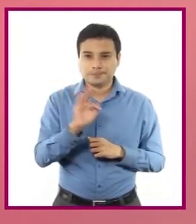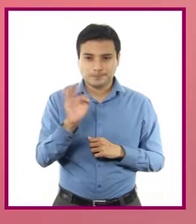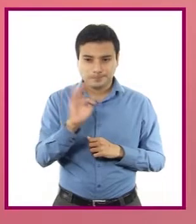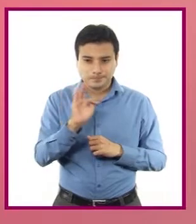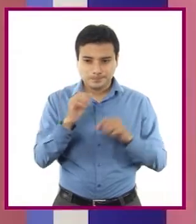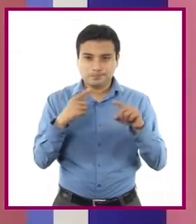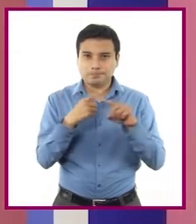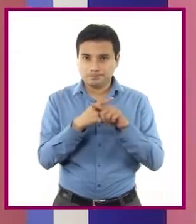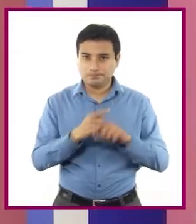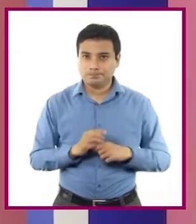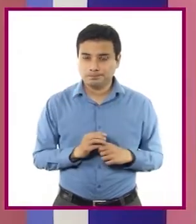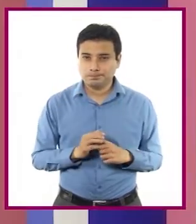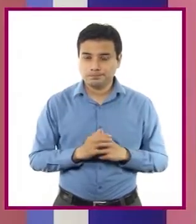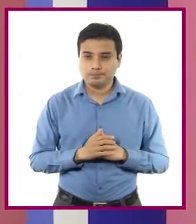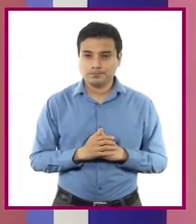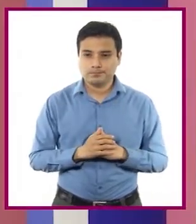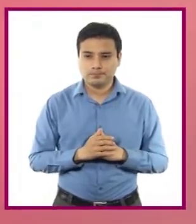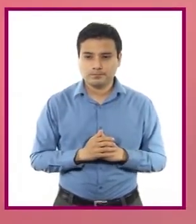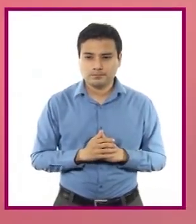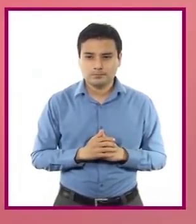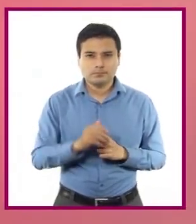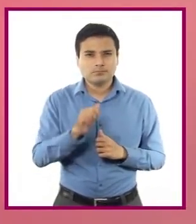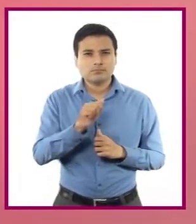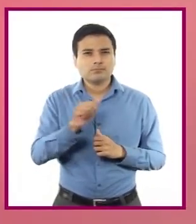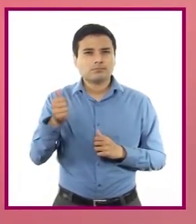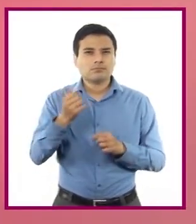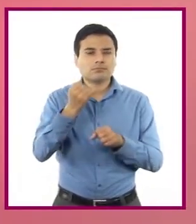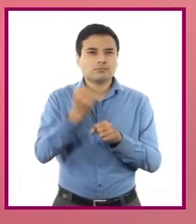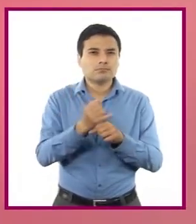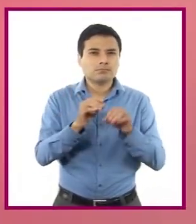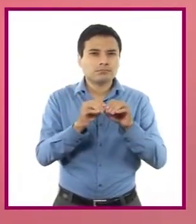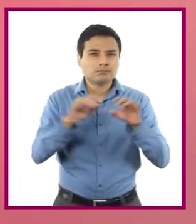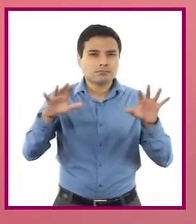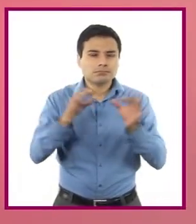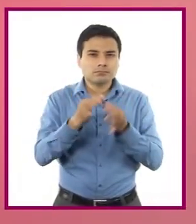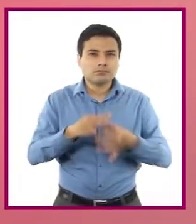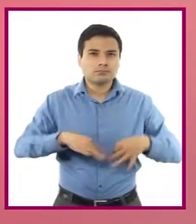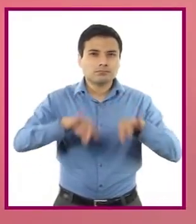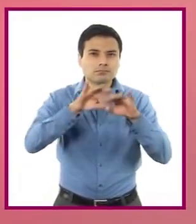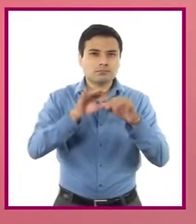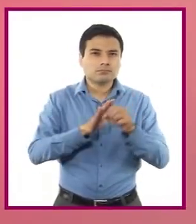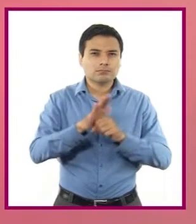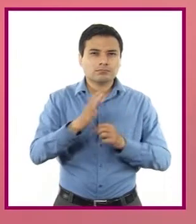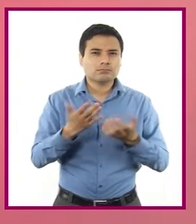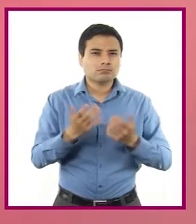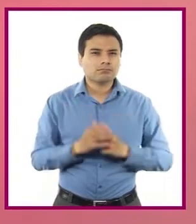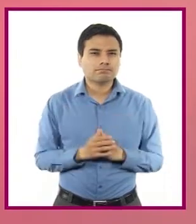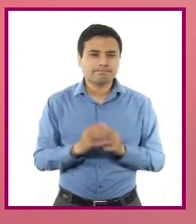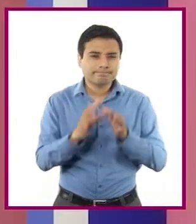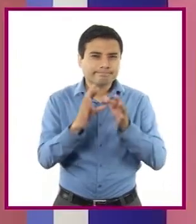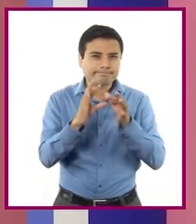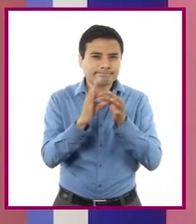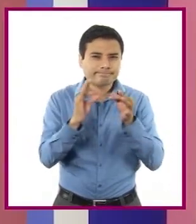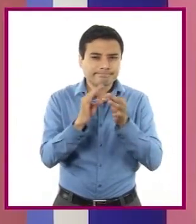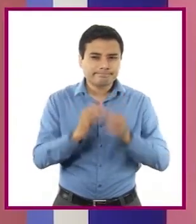que revisamos. ¿Qué otra información consideramos que también podría ser relevante de la mariposa